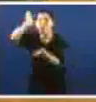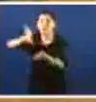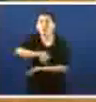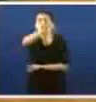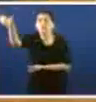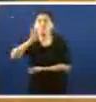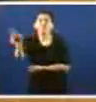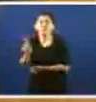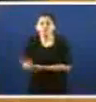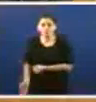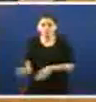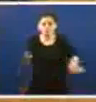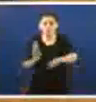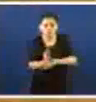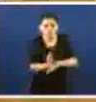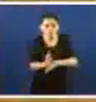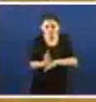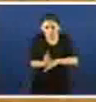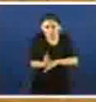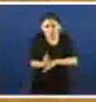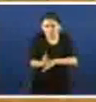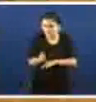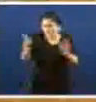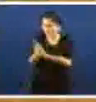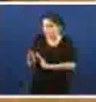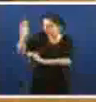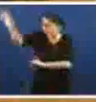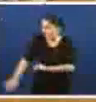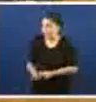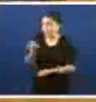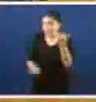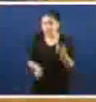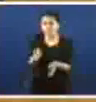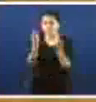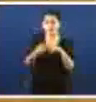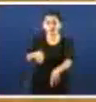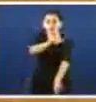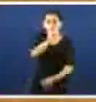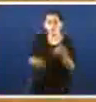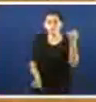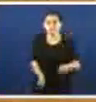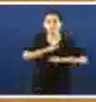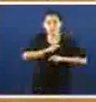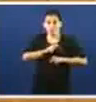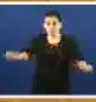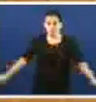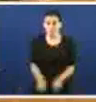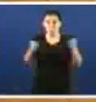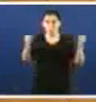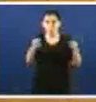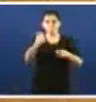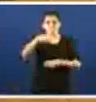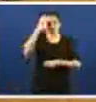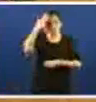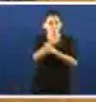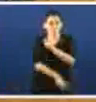está. Ou seña, usted acata unha animalada brutal que rompe absolutamente un dos principios básicos da soberanía